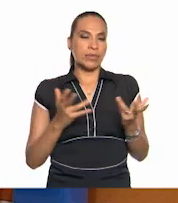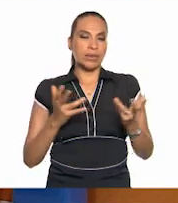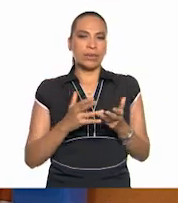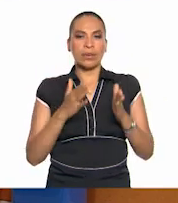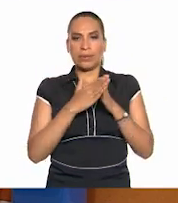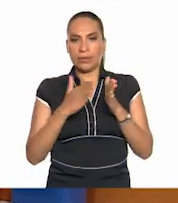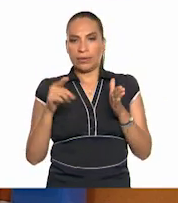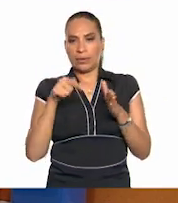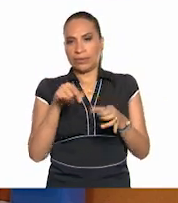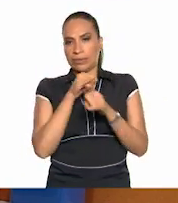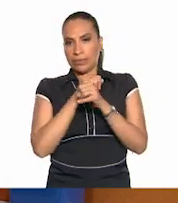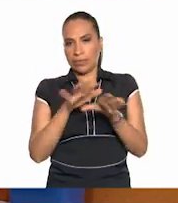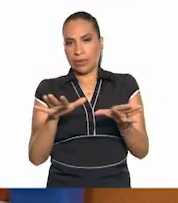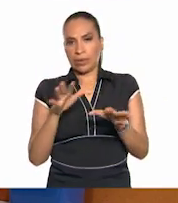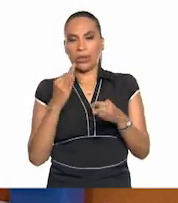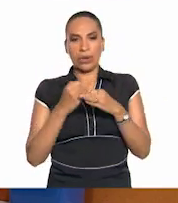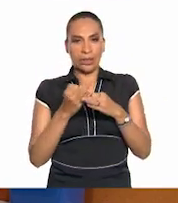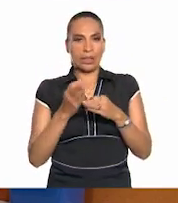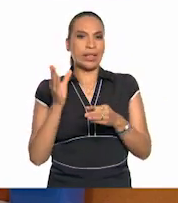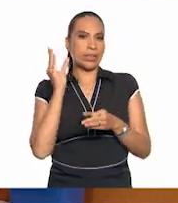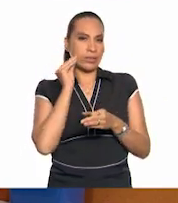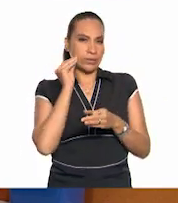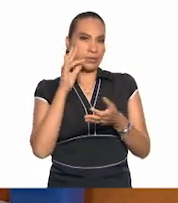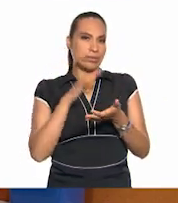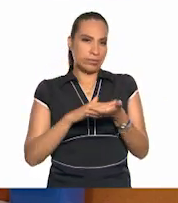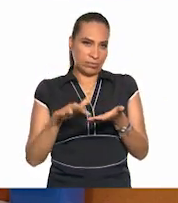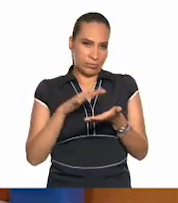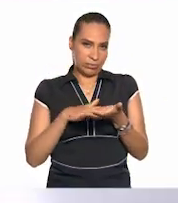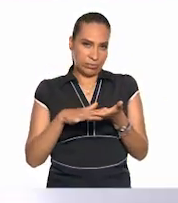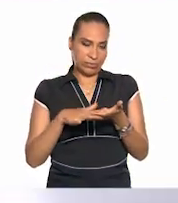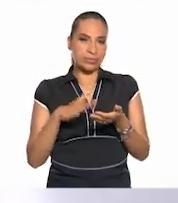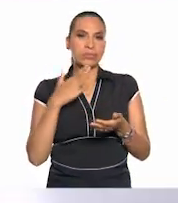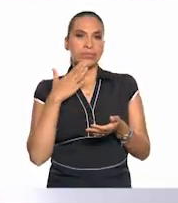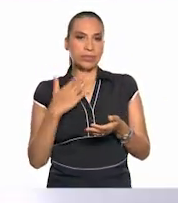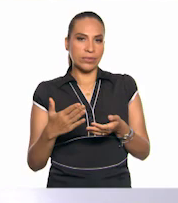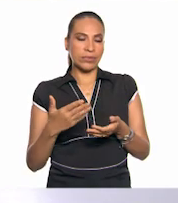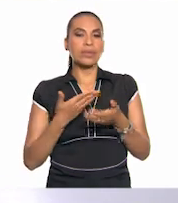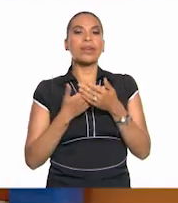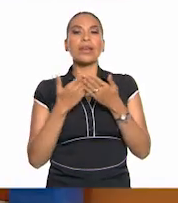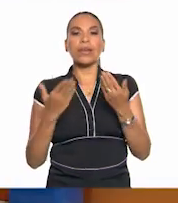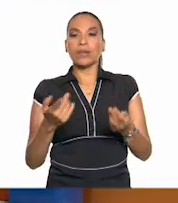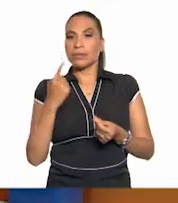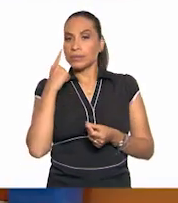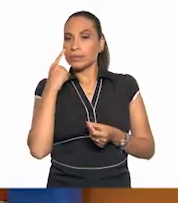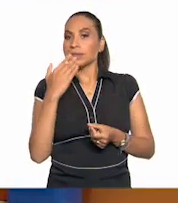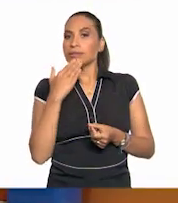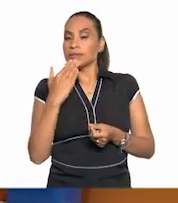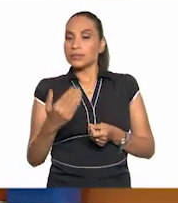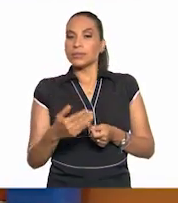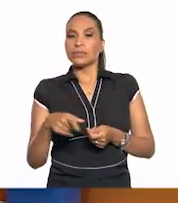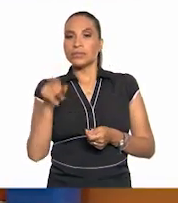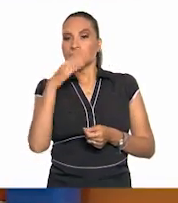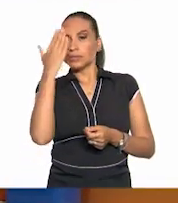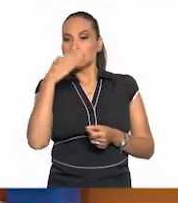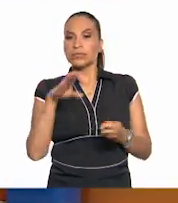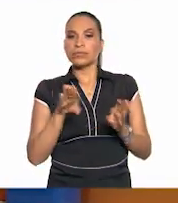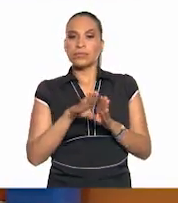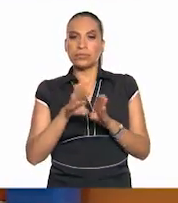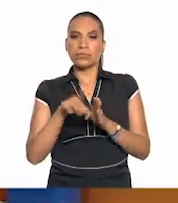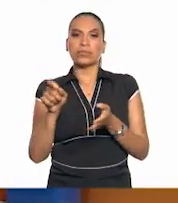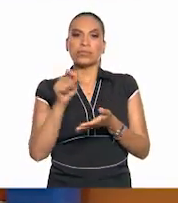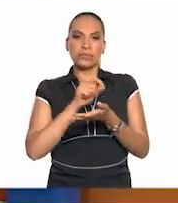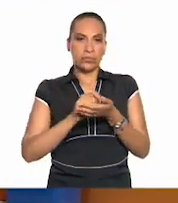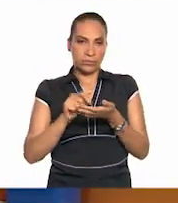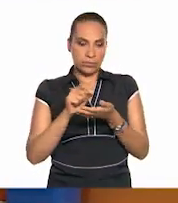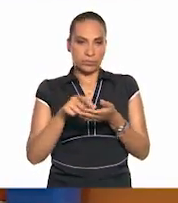a partir de la información que estamos escuchando o leyendo. Muy bien. Ahora sí, fíjense bien, ya supimos cómo tomar nota.